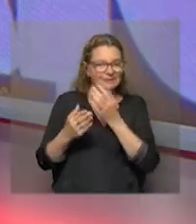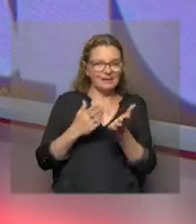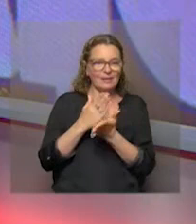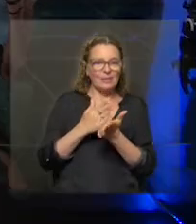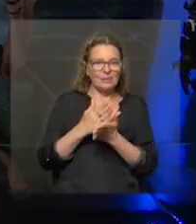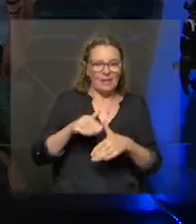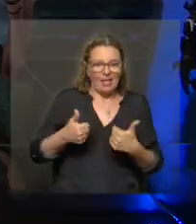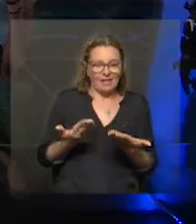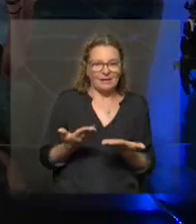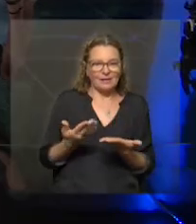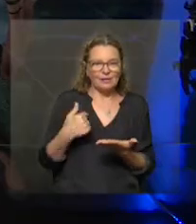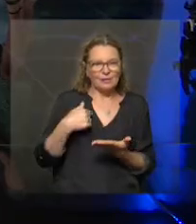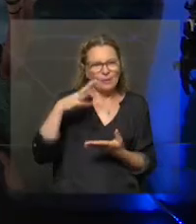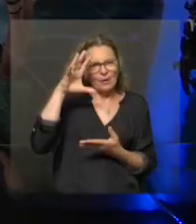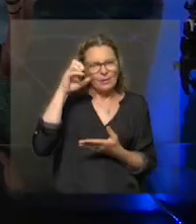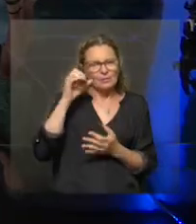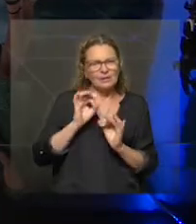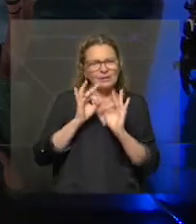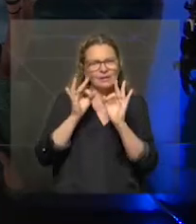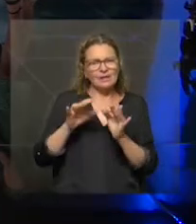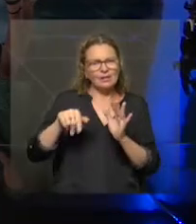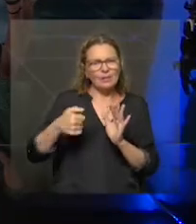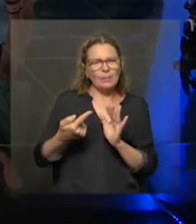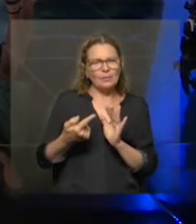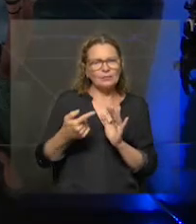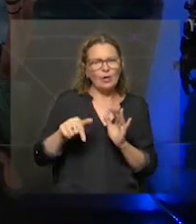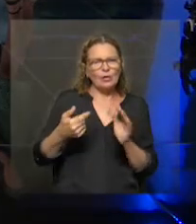realidad. Yo me acuerdo que, claro, yo llegué después, yo tenía